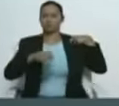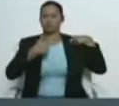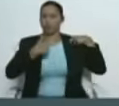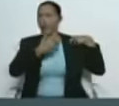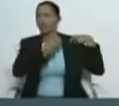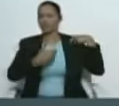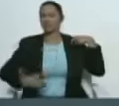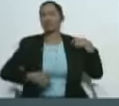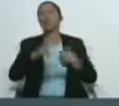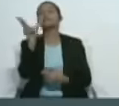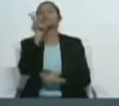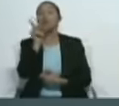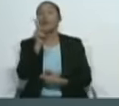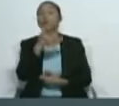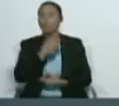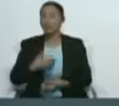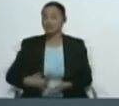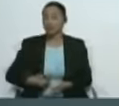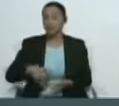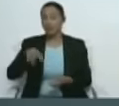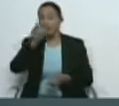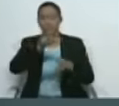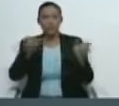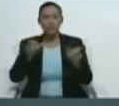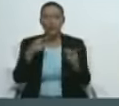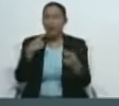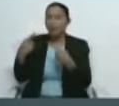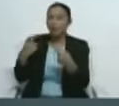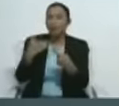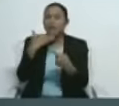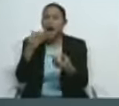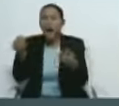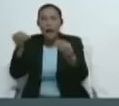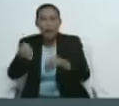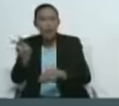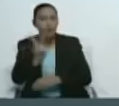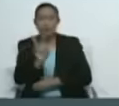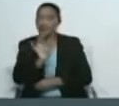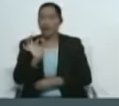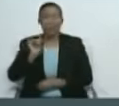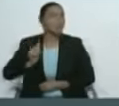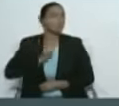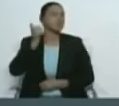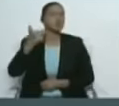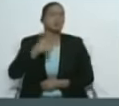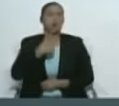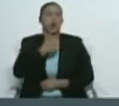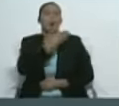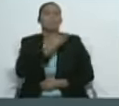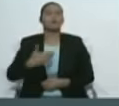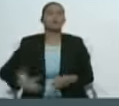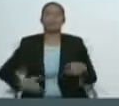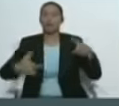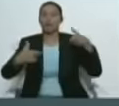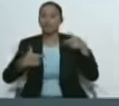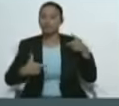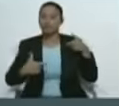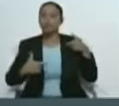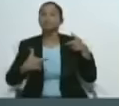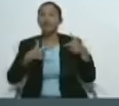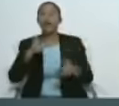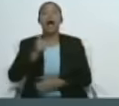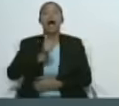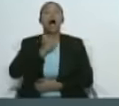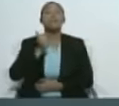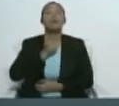acción mercenaria conocida en su momento como operación gedion utilizando inclusive ex boinas verdes